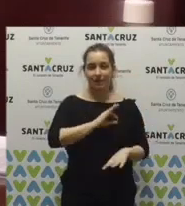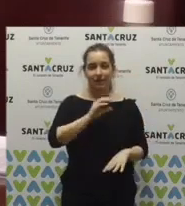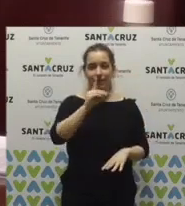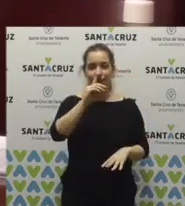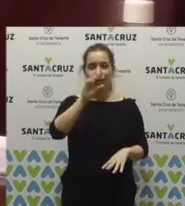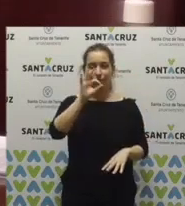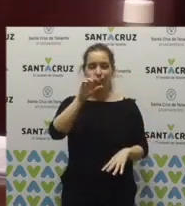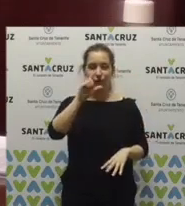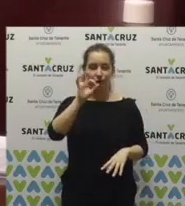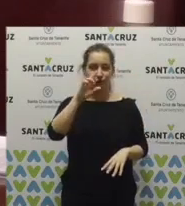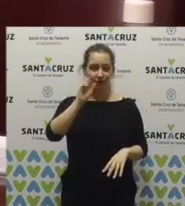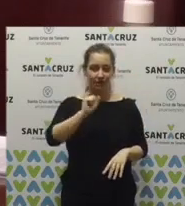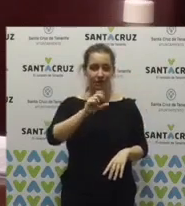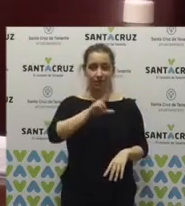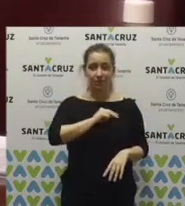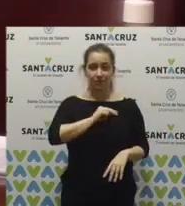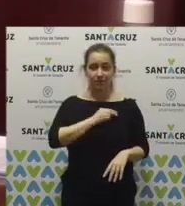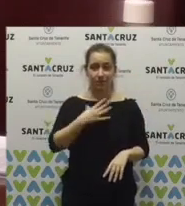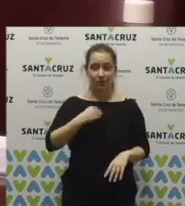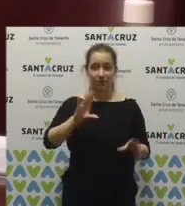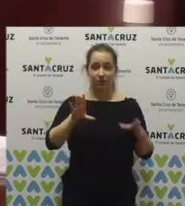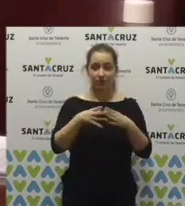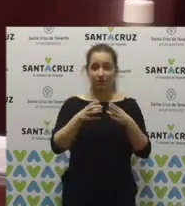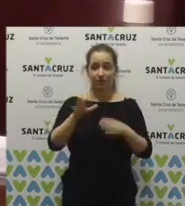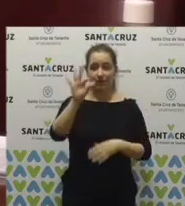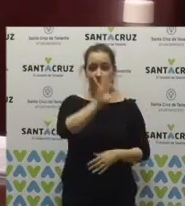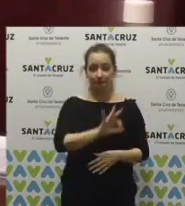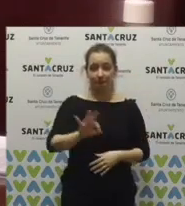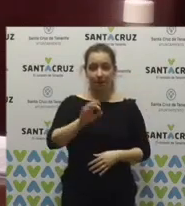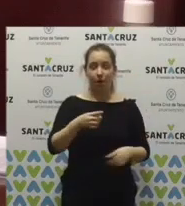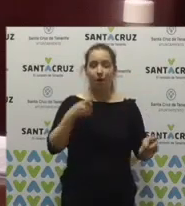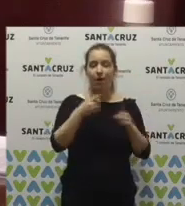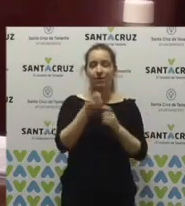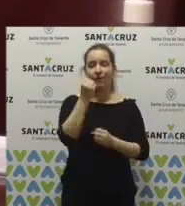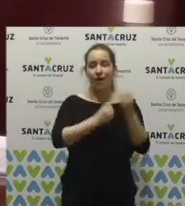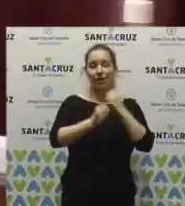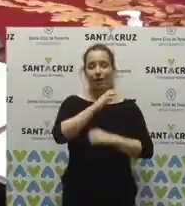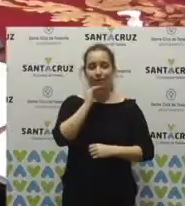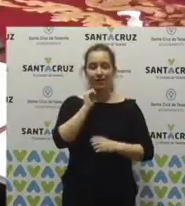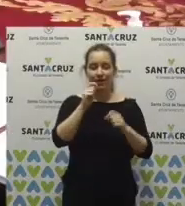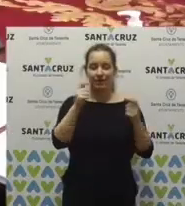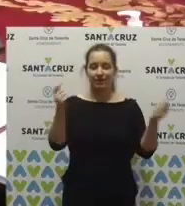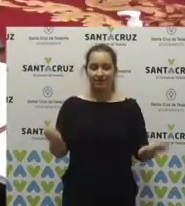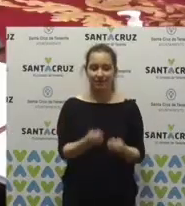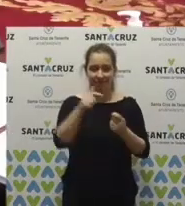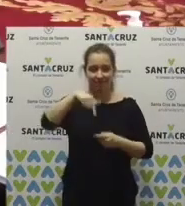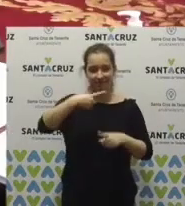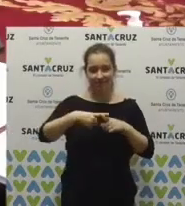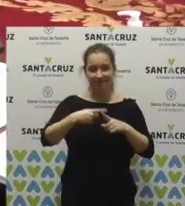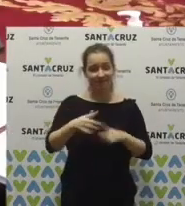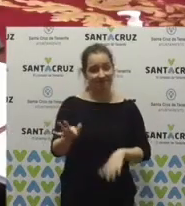de grupo unidad podemos para promover la economía azul en santa cruz de tenerife doña dolores tiene usted la palabra